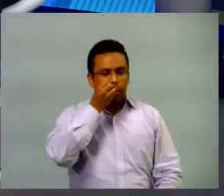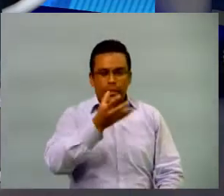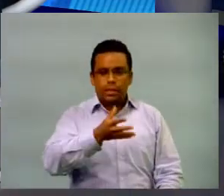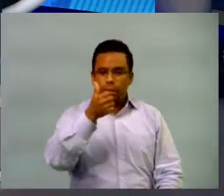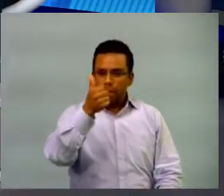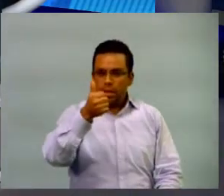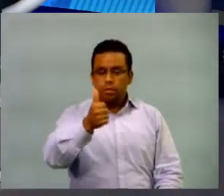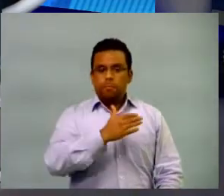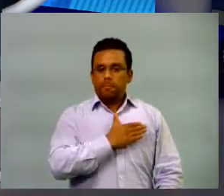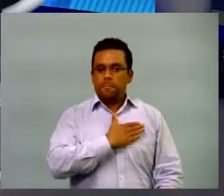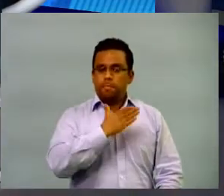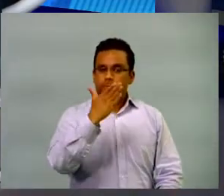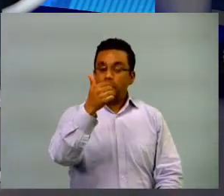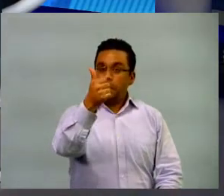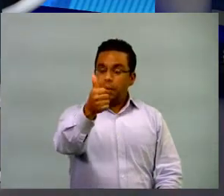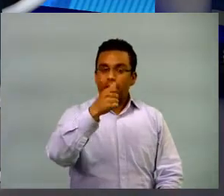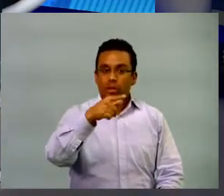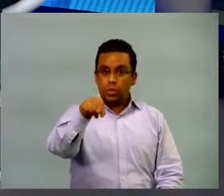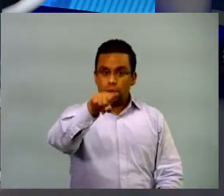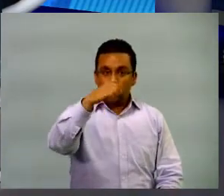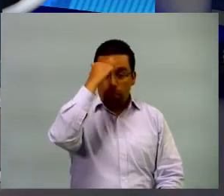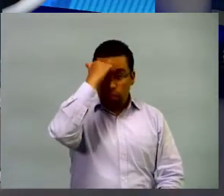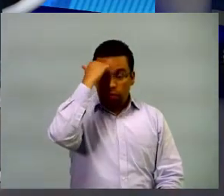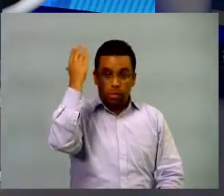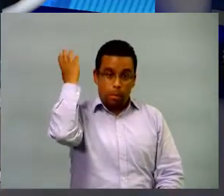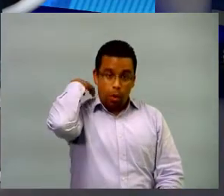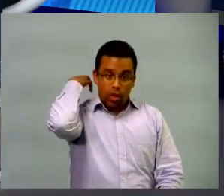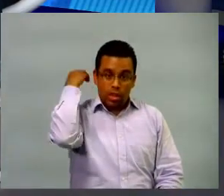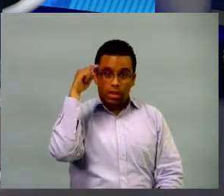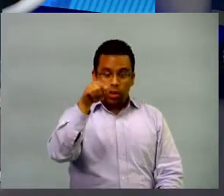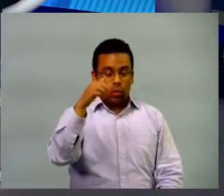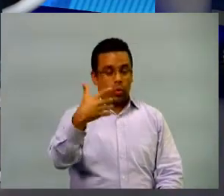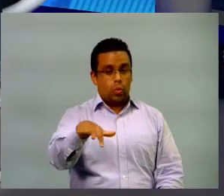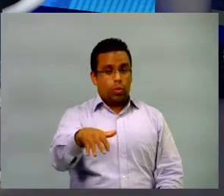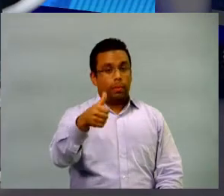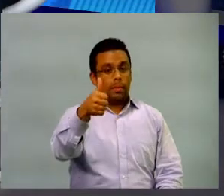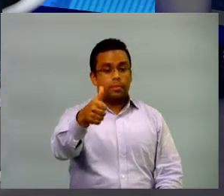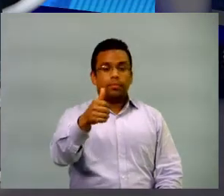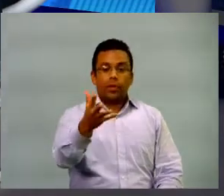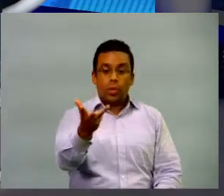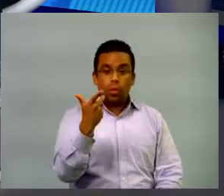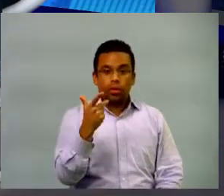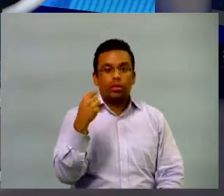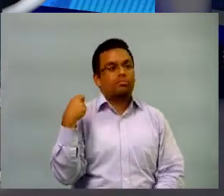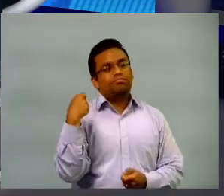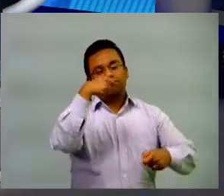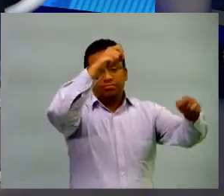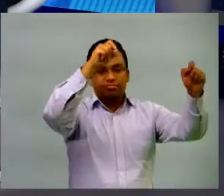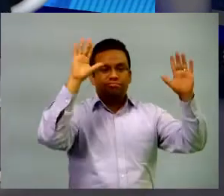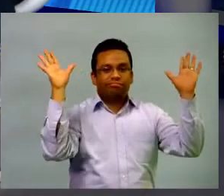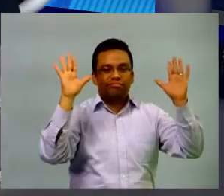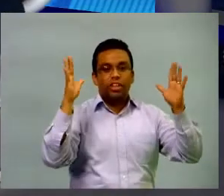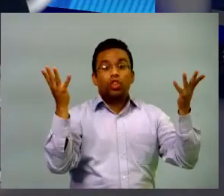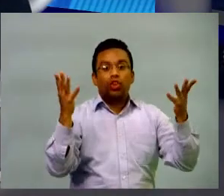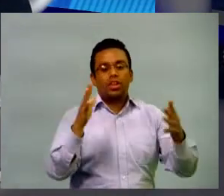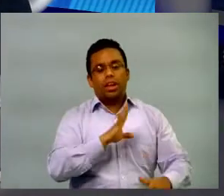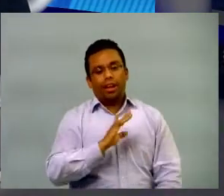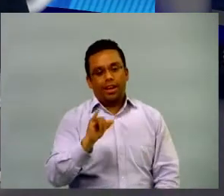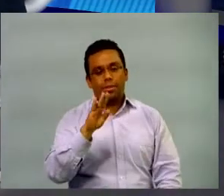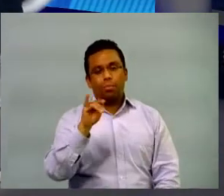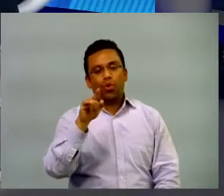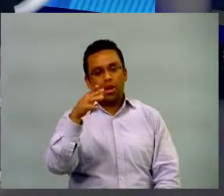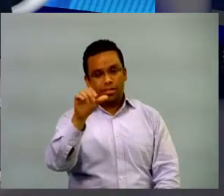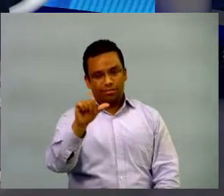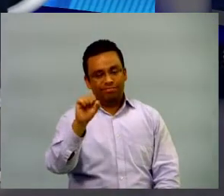Entonces, felicitaciones a los maestros de Montería y dos experiencias de Montería se van con nosotros para Buga. Para Buga. Y